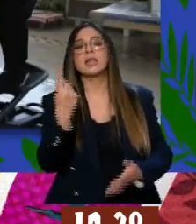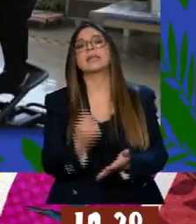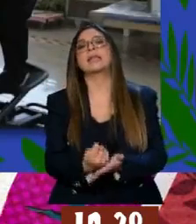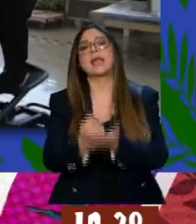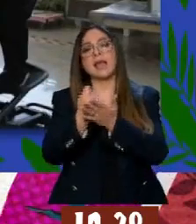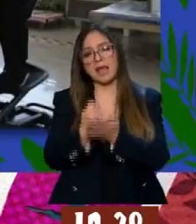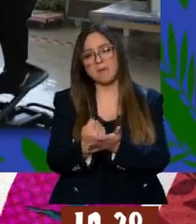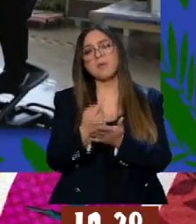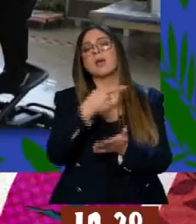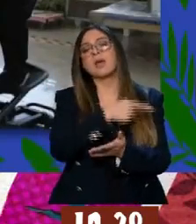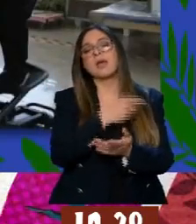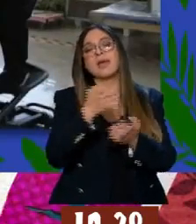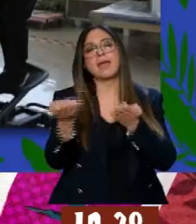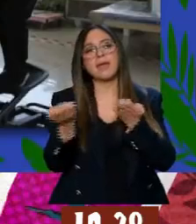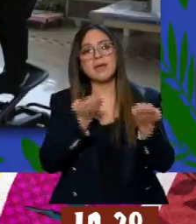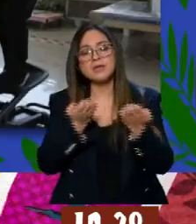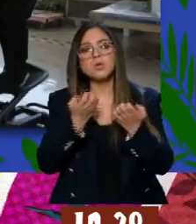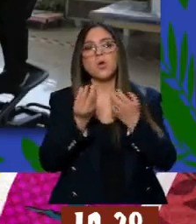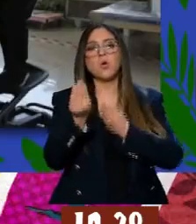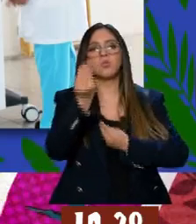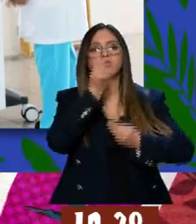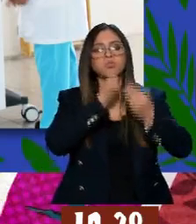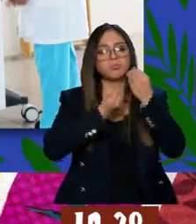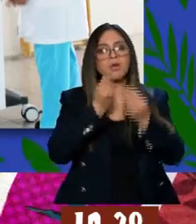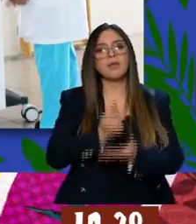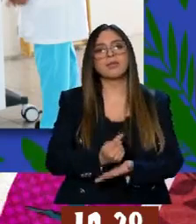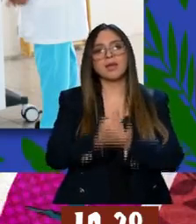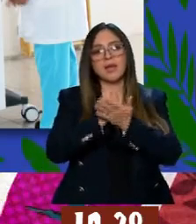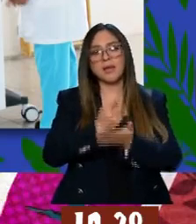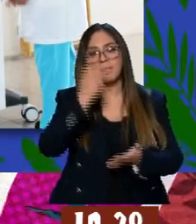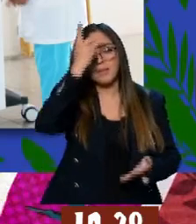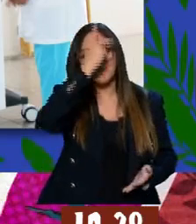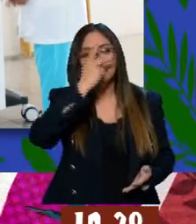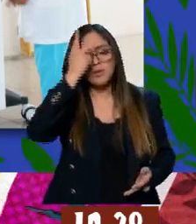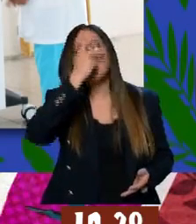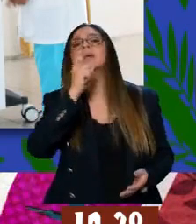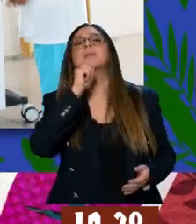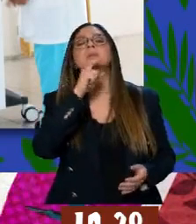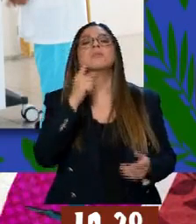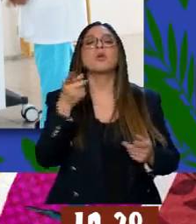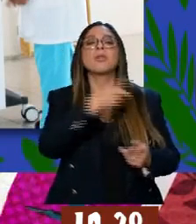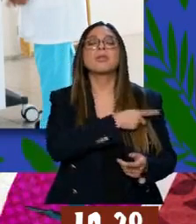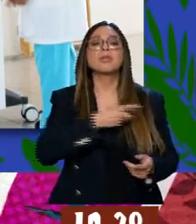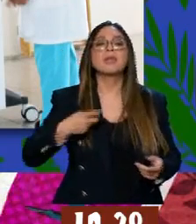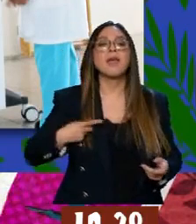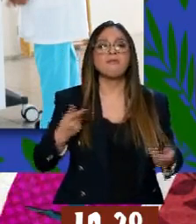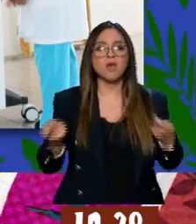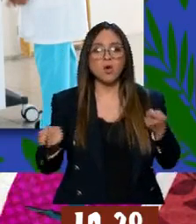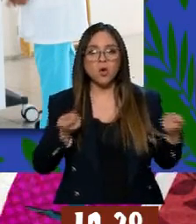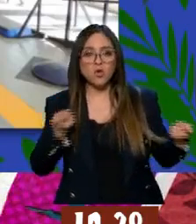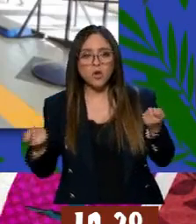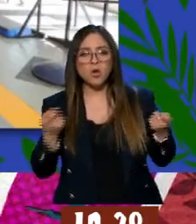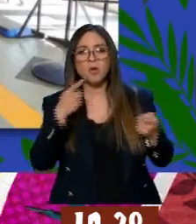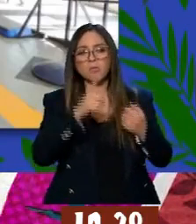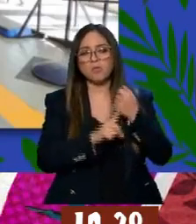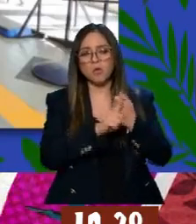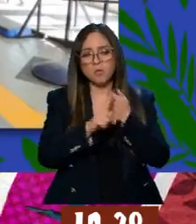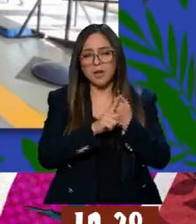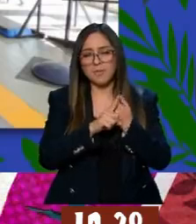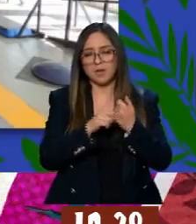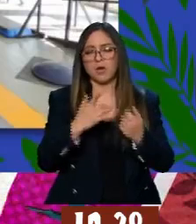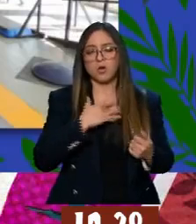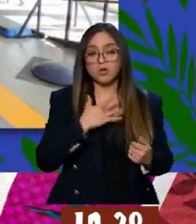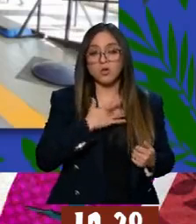ejercicio, nutrición, psicología y obviamente control de los factores de riesgo, que todos esos detalles van a hacer que ese corazón